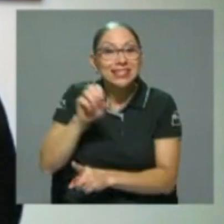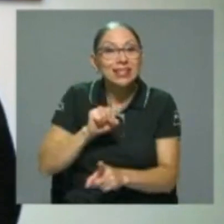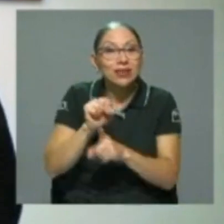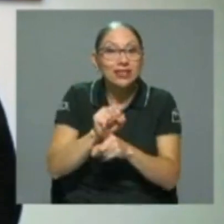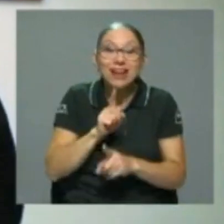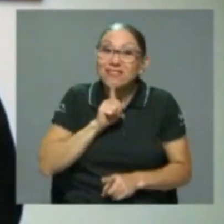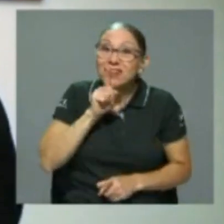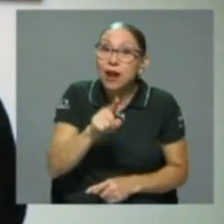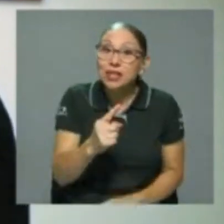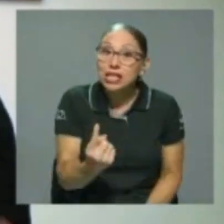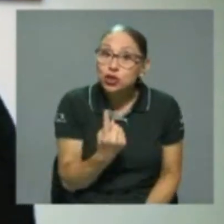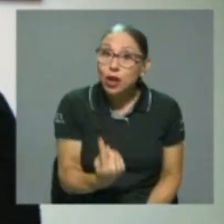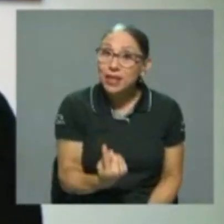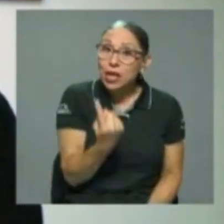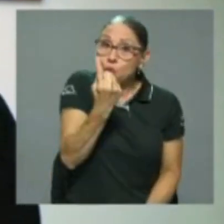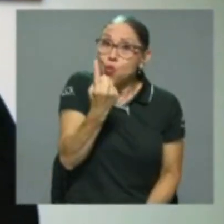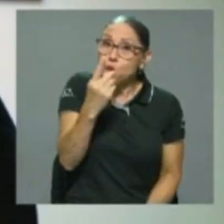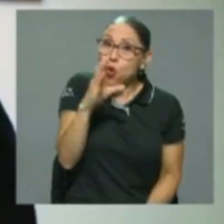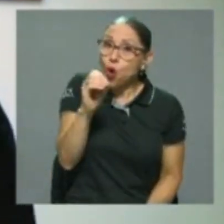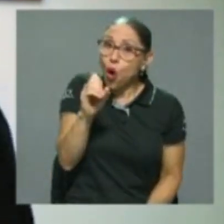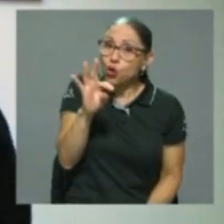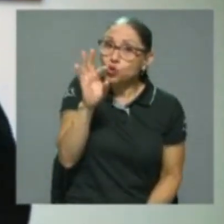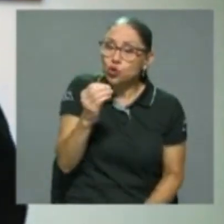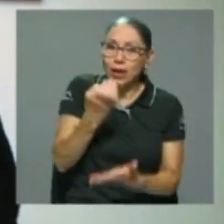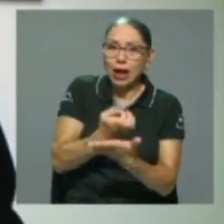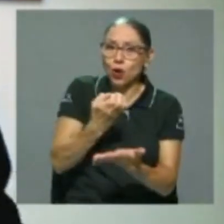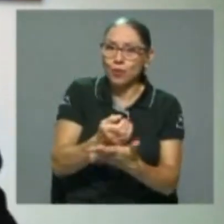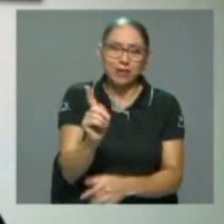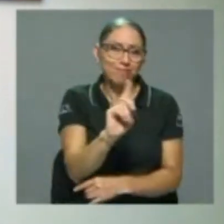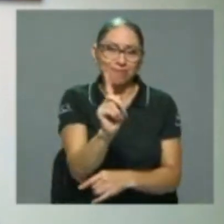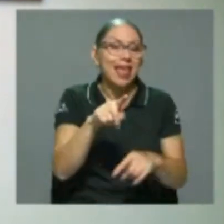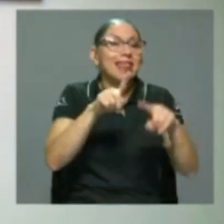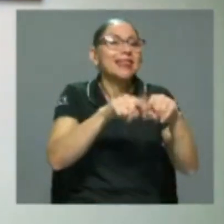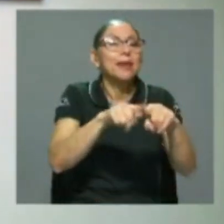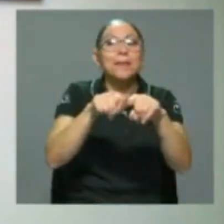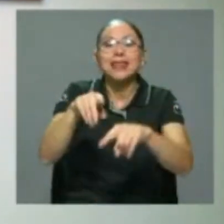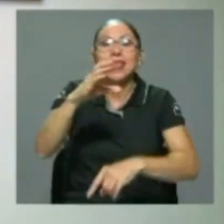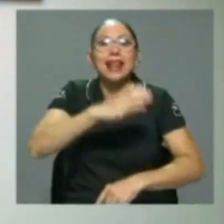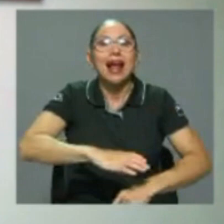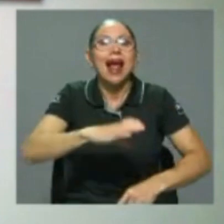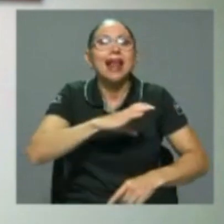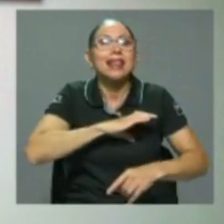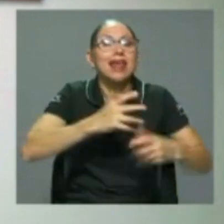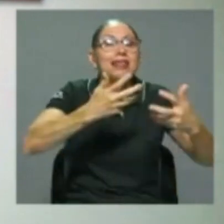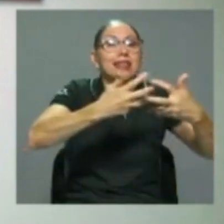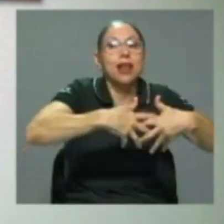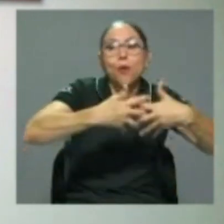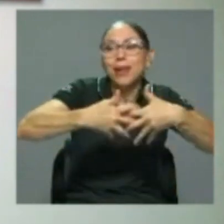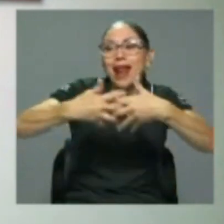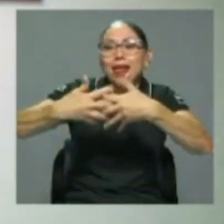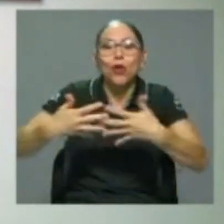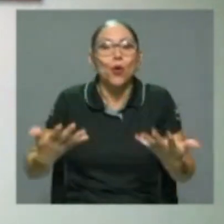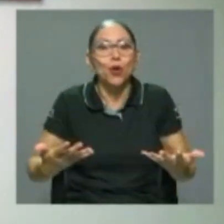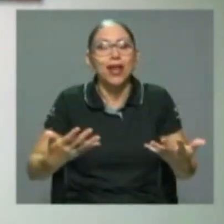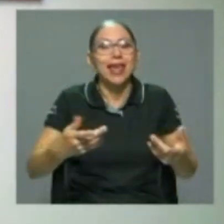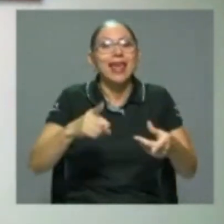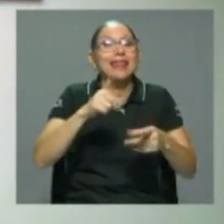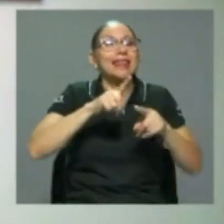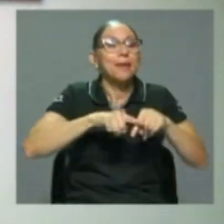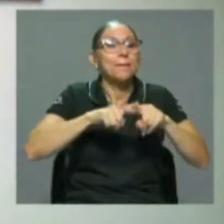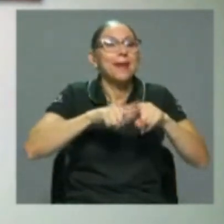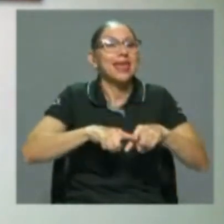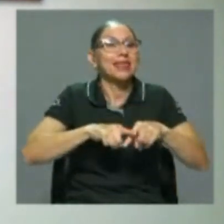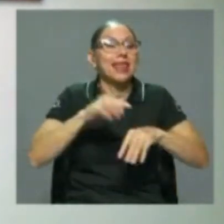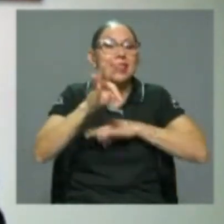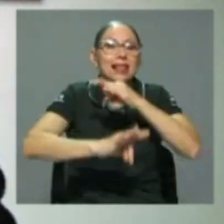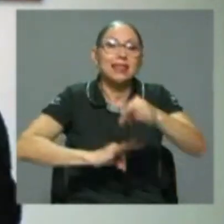que depende de la calidad del operador, depende del tipo de funcionamiento